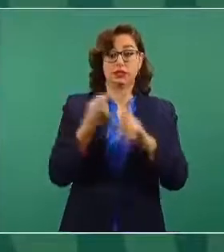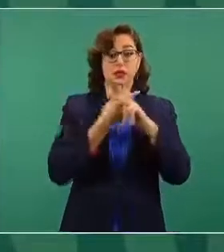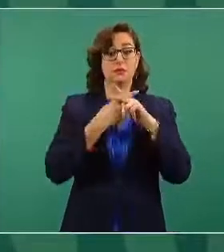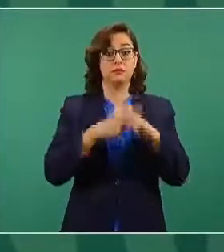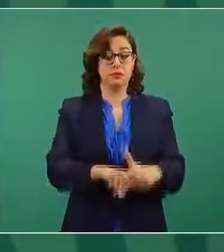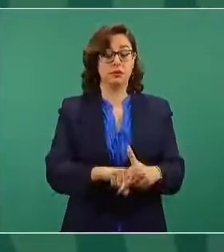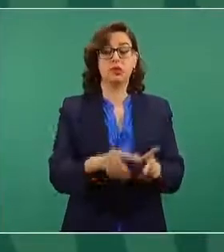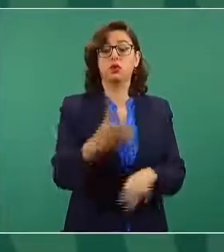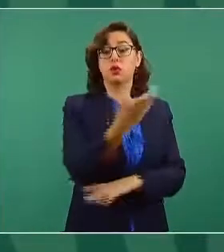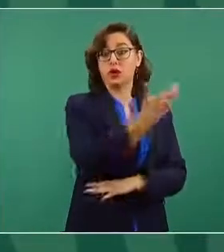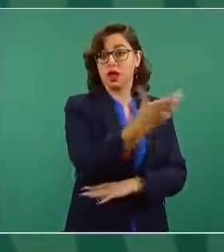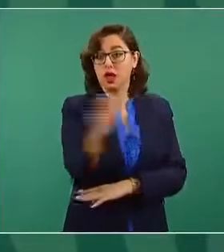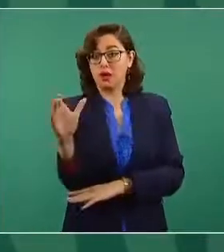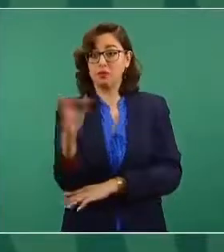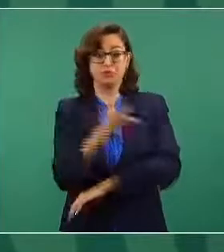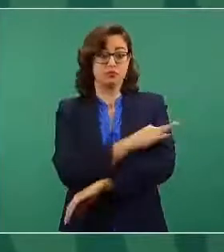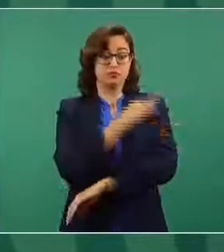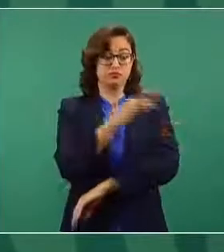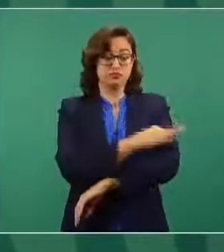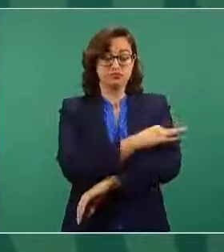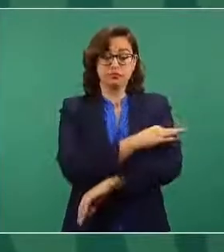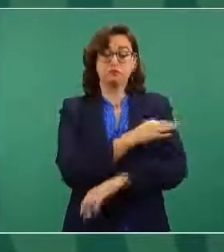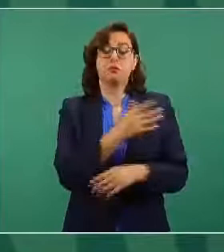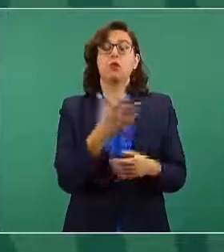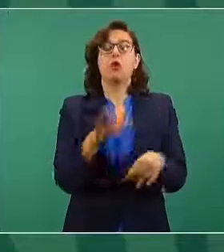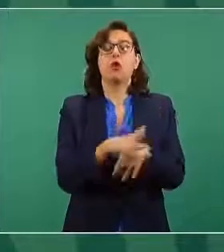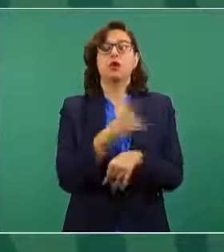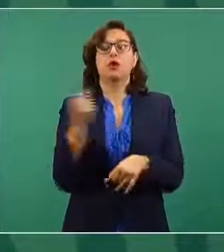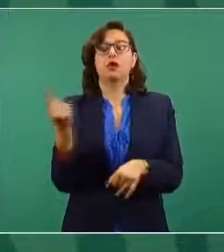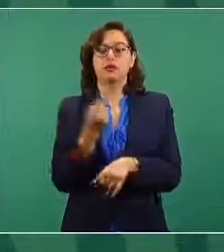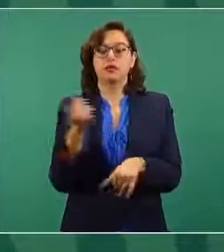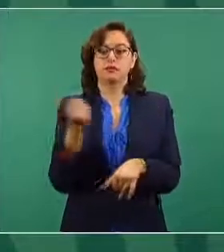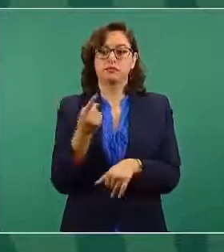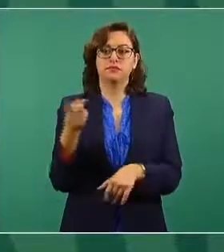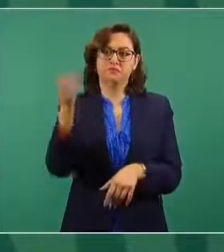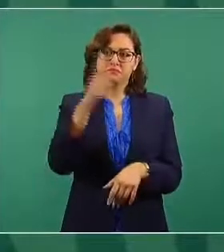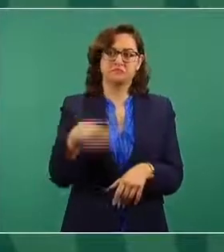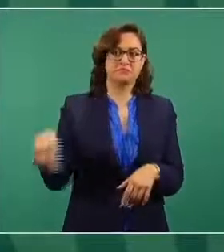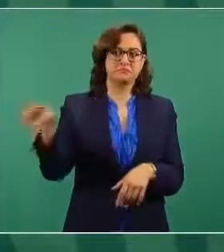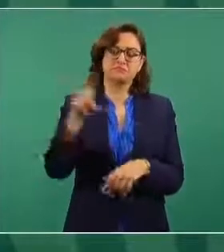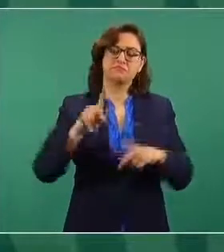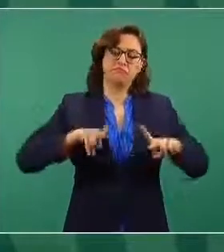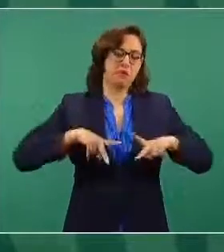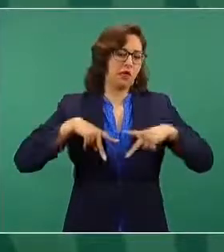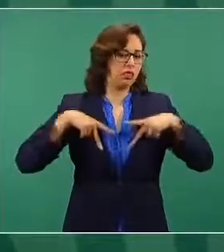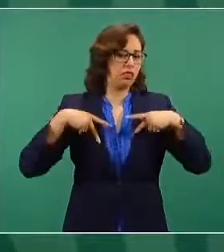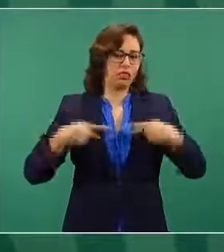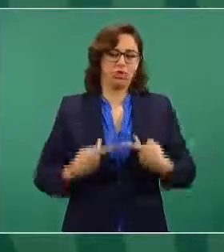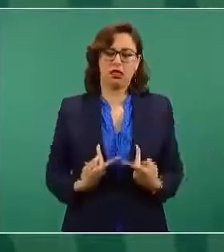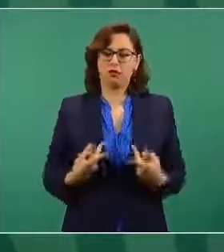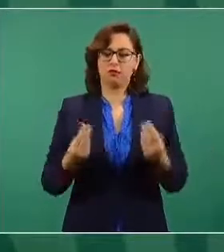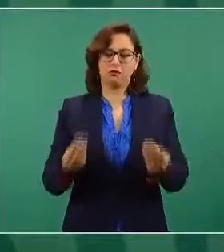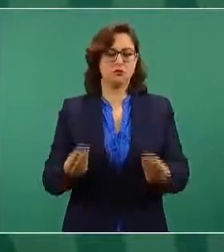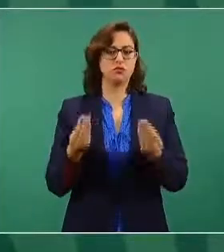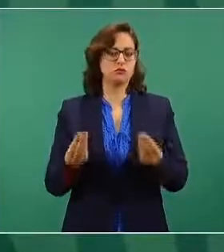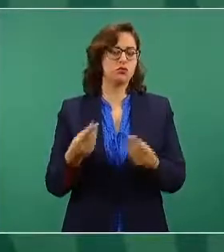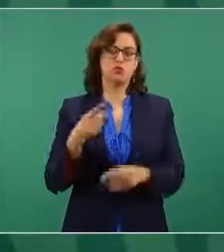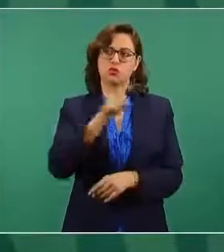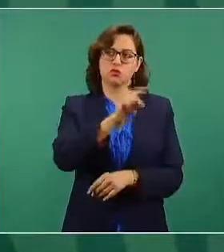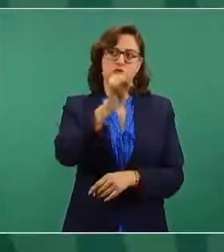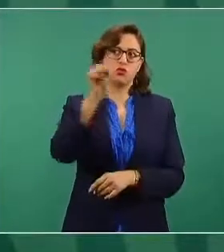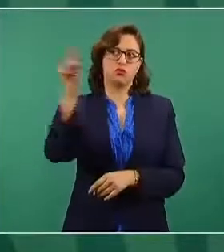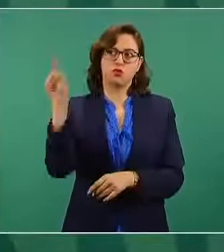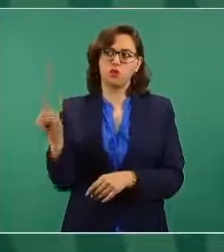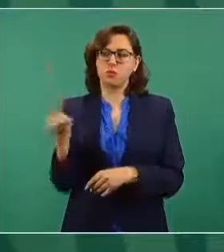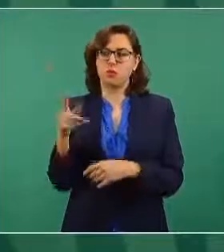decisión de proteger a las personas más vulnerables, socialmente más vulnerables, que son quienes tienen los mayores riesgos de